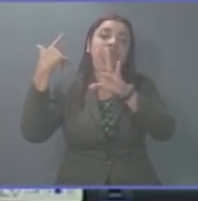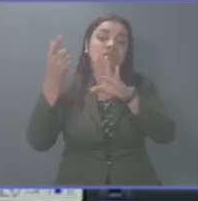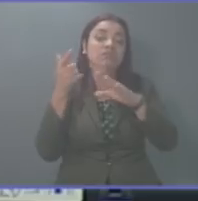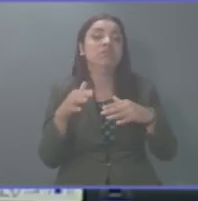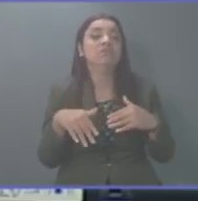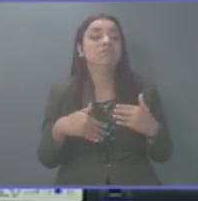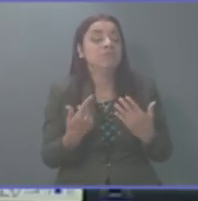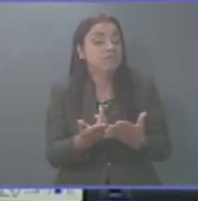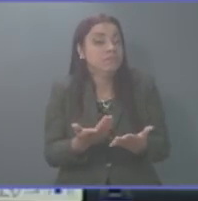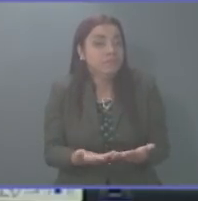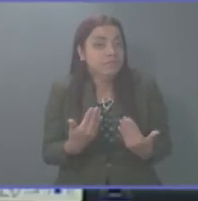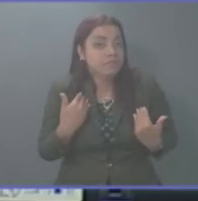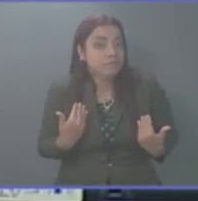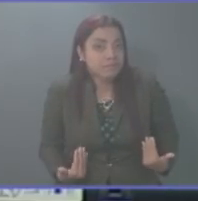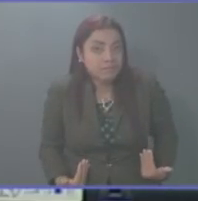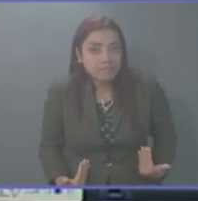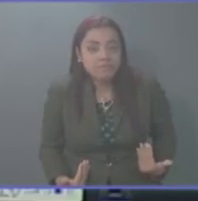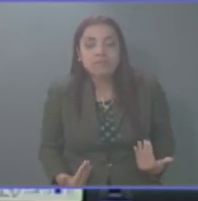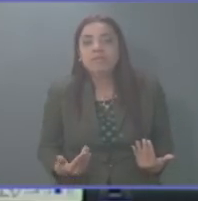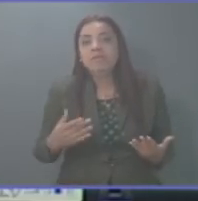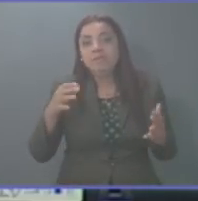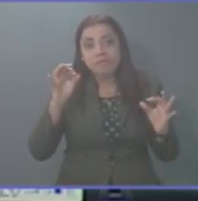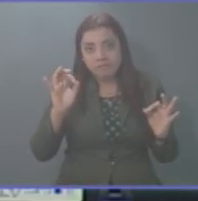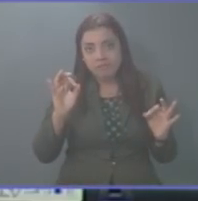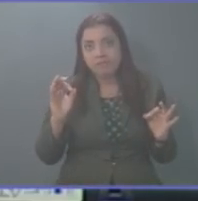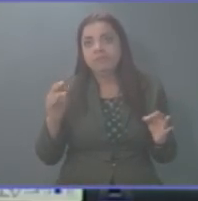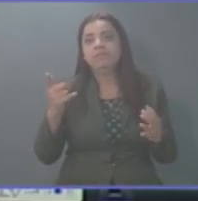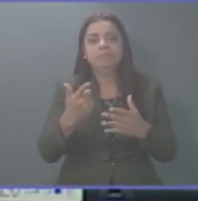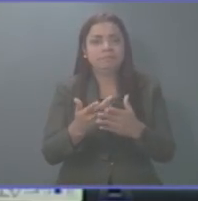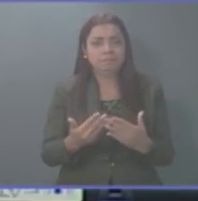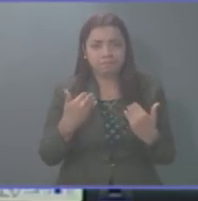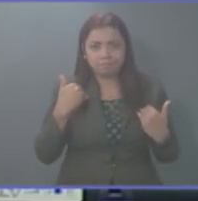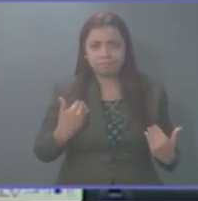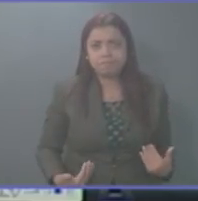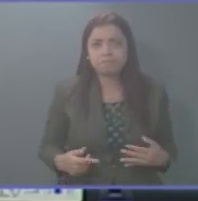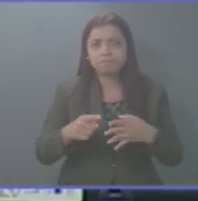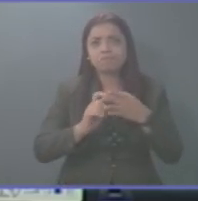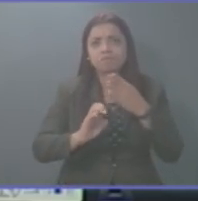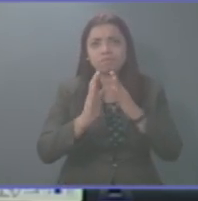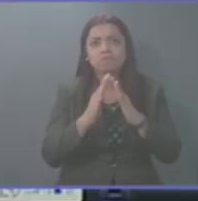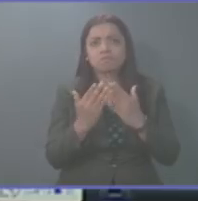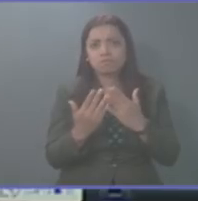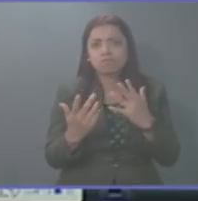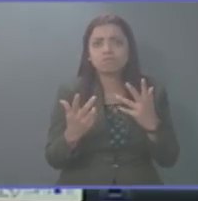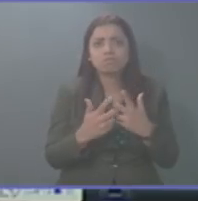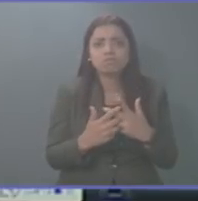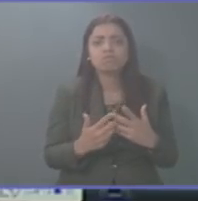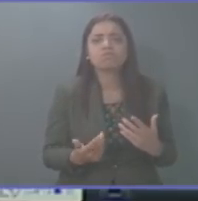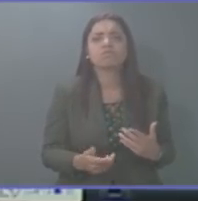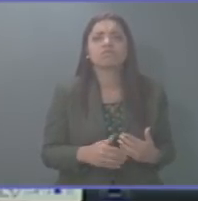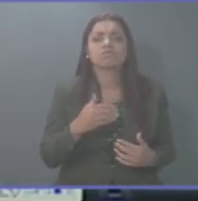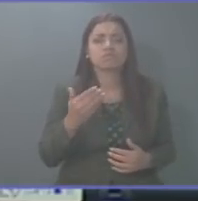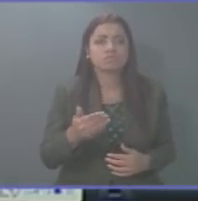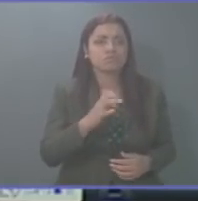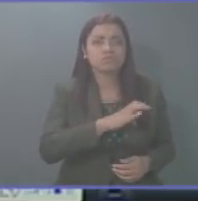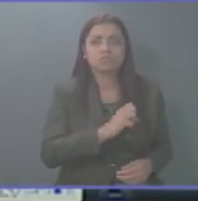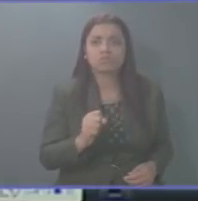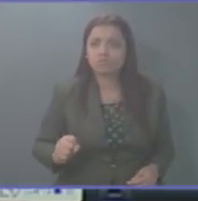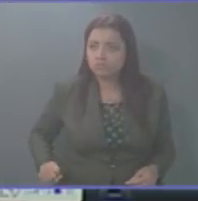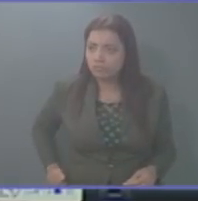un derecho adquirido, un derecho constitucional. Un